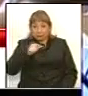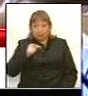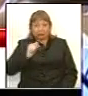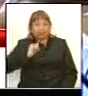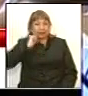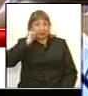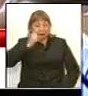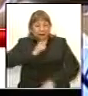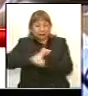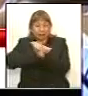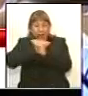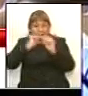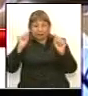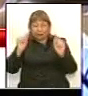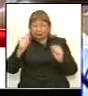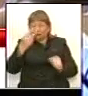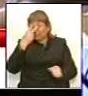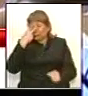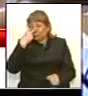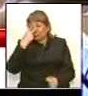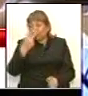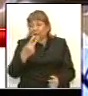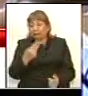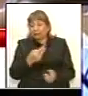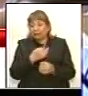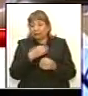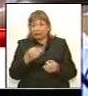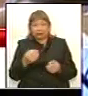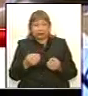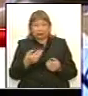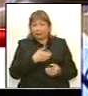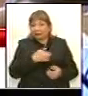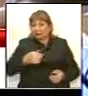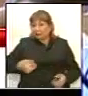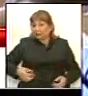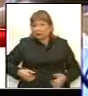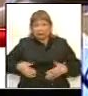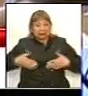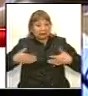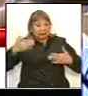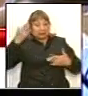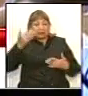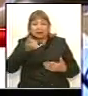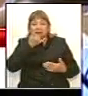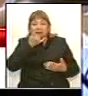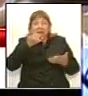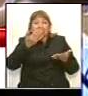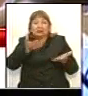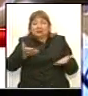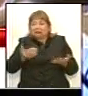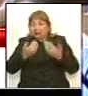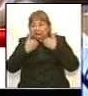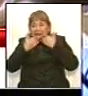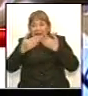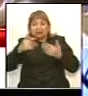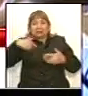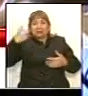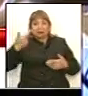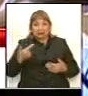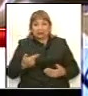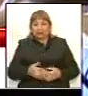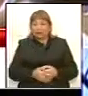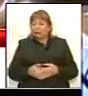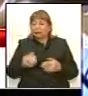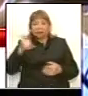siguiente, temprano al amanecer, y veíamos que ni el propio presidente se pudo enterar lo que había pasado ahí, ni le dio importancia el día anterior.